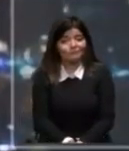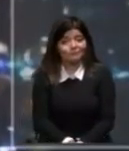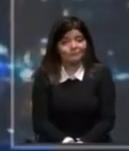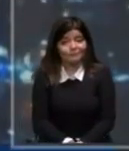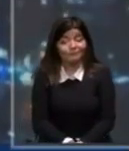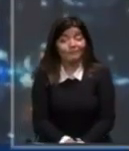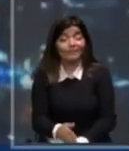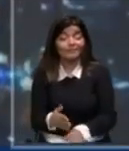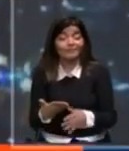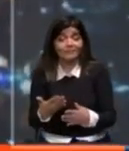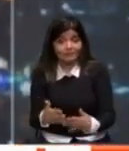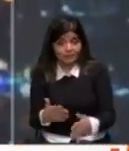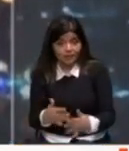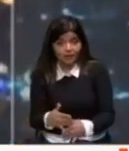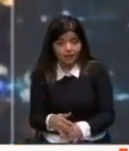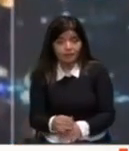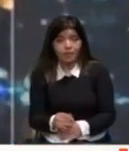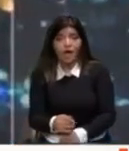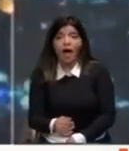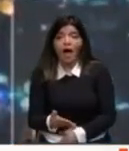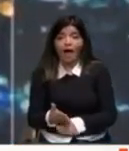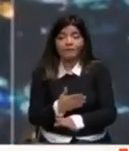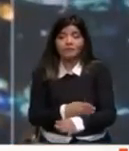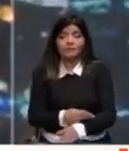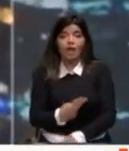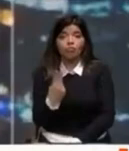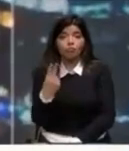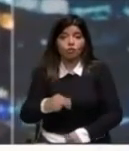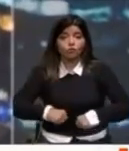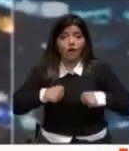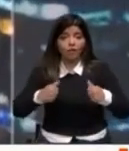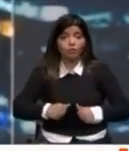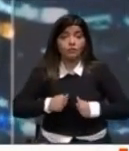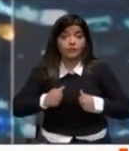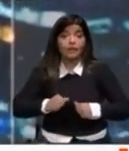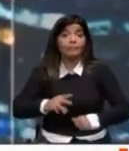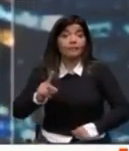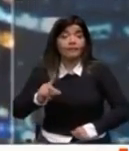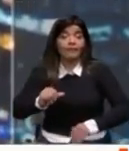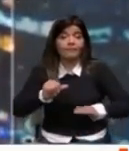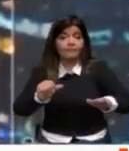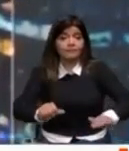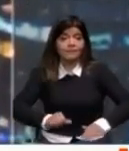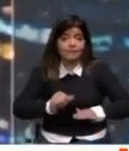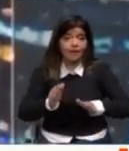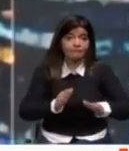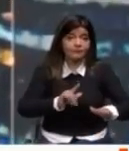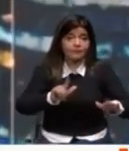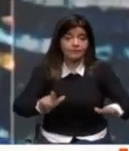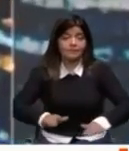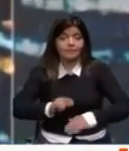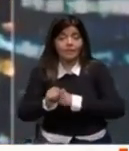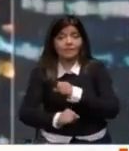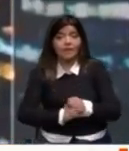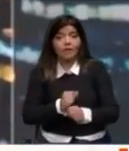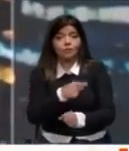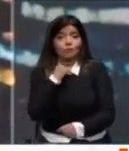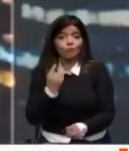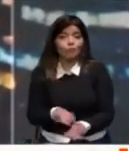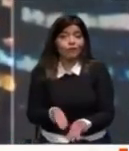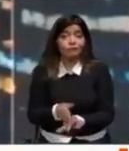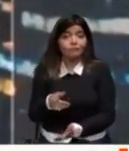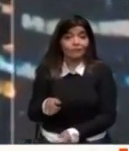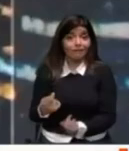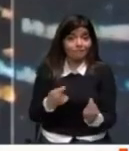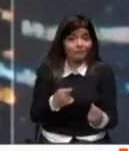Algo adelantábamos ya, dos adolescentes de 16 y 17 años murieron luego de intentar ejecutar un portonazo. ¿Qué